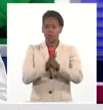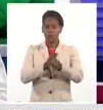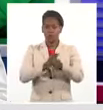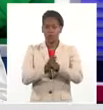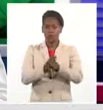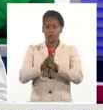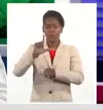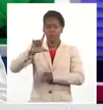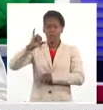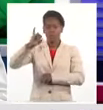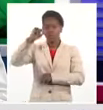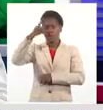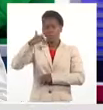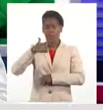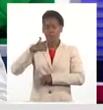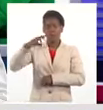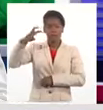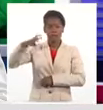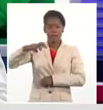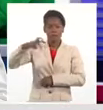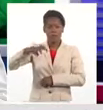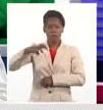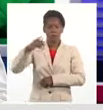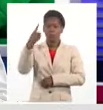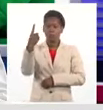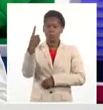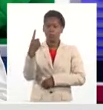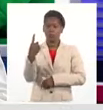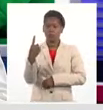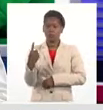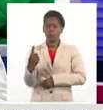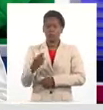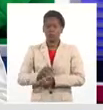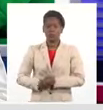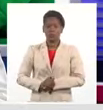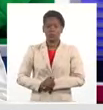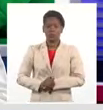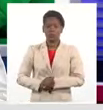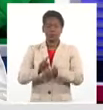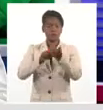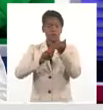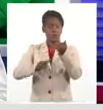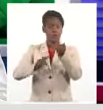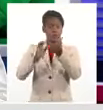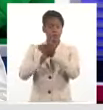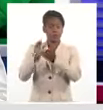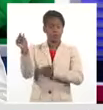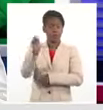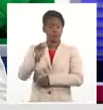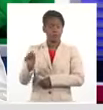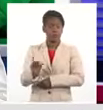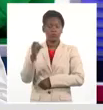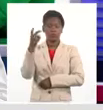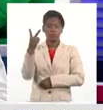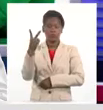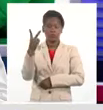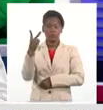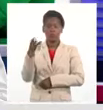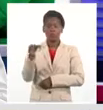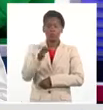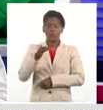1 de cada uno. De Mayabeque fallecen 2 pacientes de los municipios de Madruga y